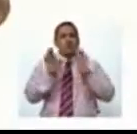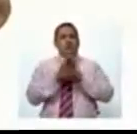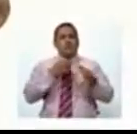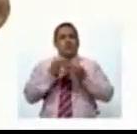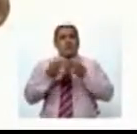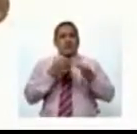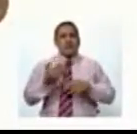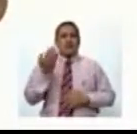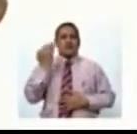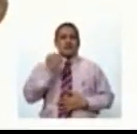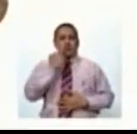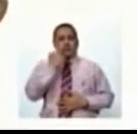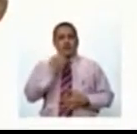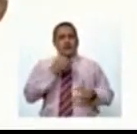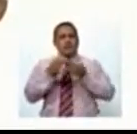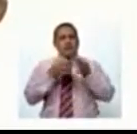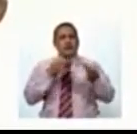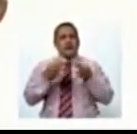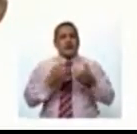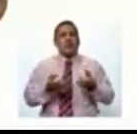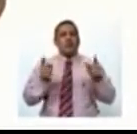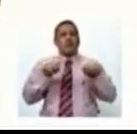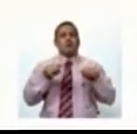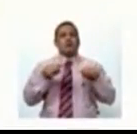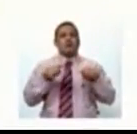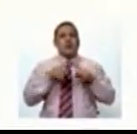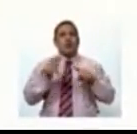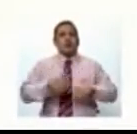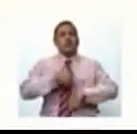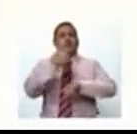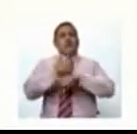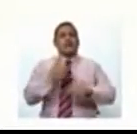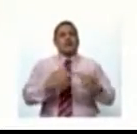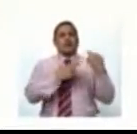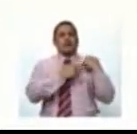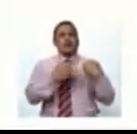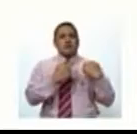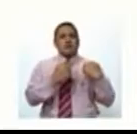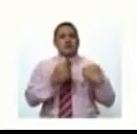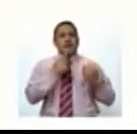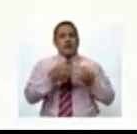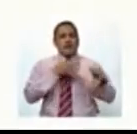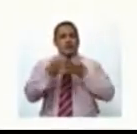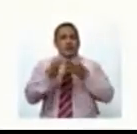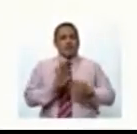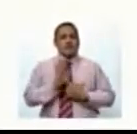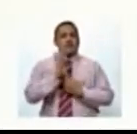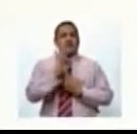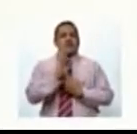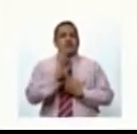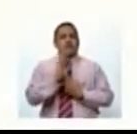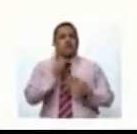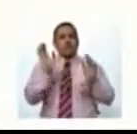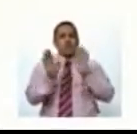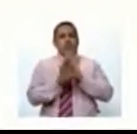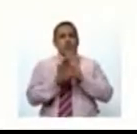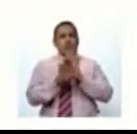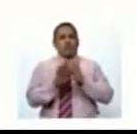Salazar Monroe, que dice cuando la autoridad competente te indica como